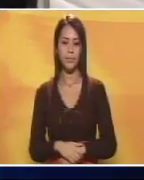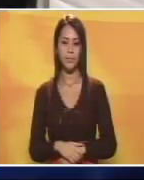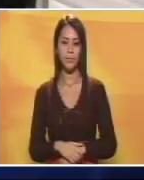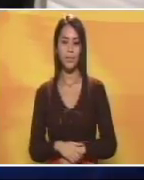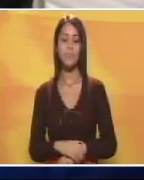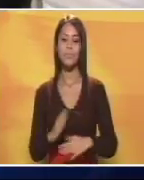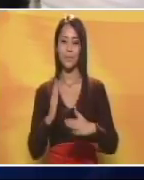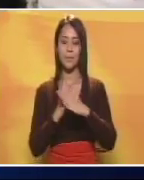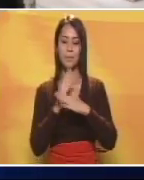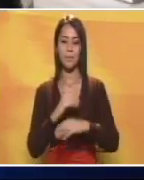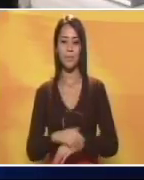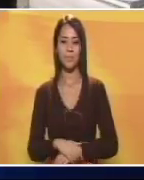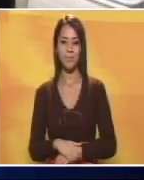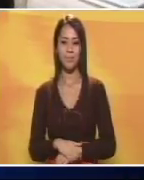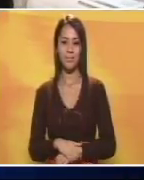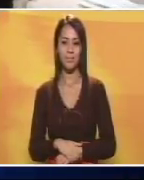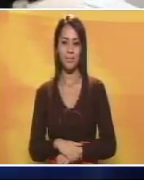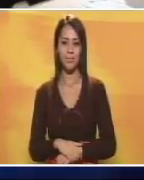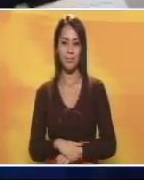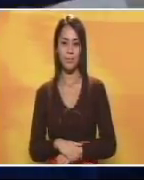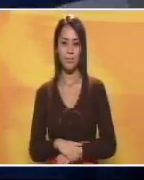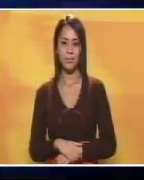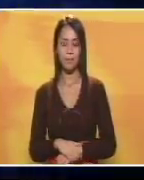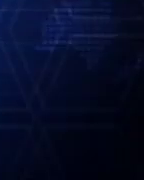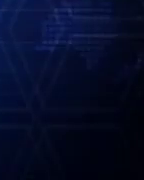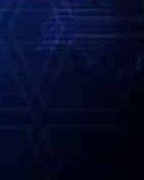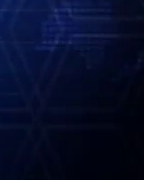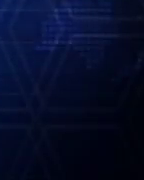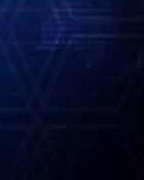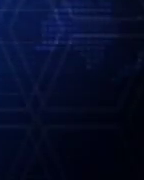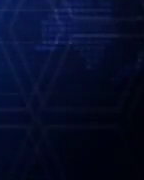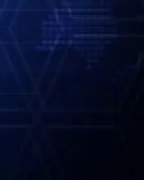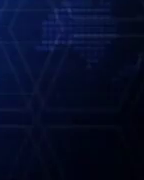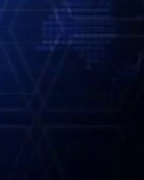pierdan, esto es En Minutos. Ya regresamos.